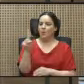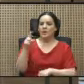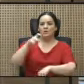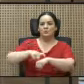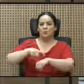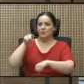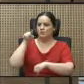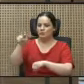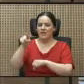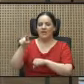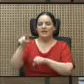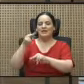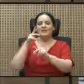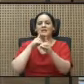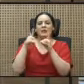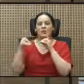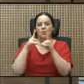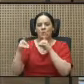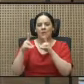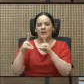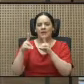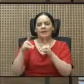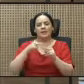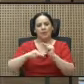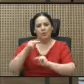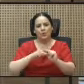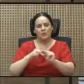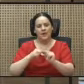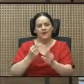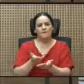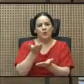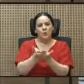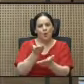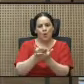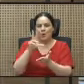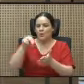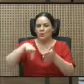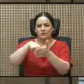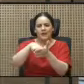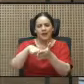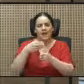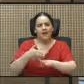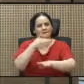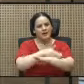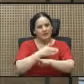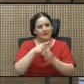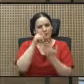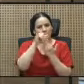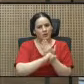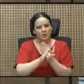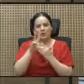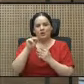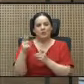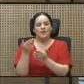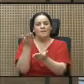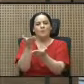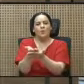negocie, proponga y no obstaculice el avance de las iniciativas que no sean propuestas